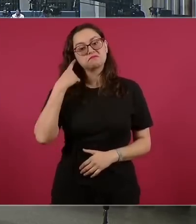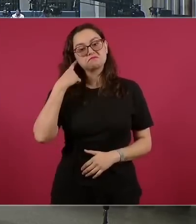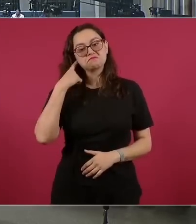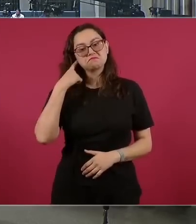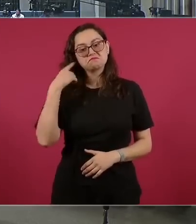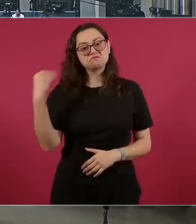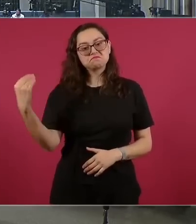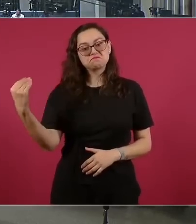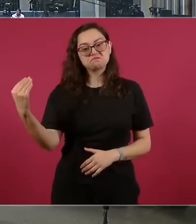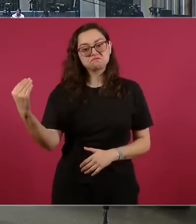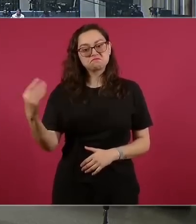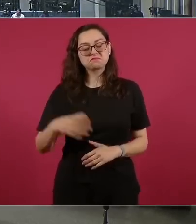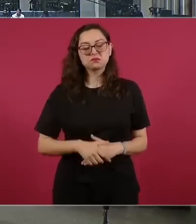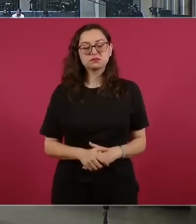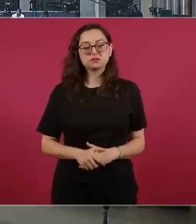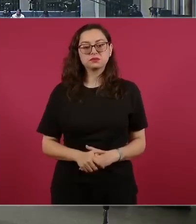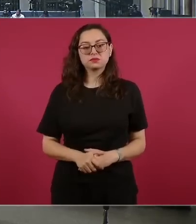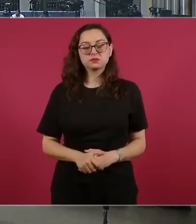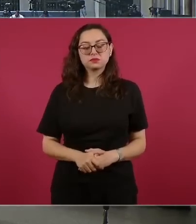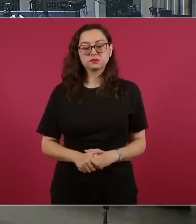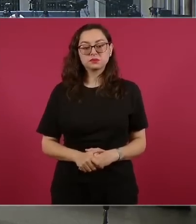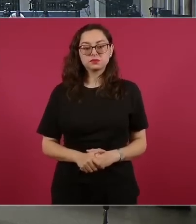con las propias agencias, con la DEA,